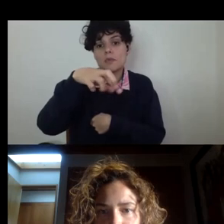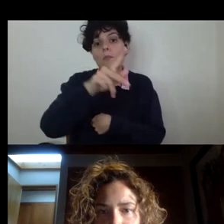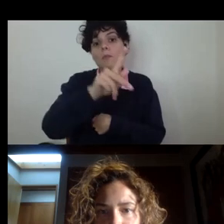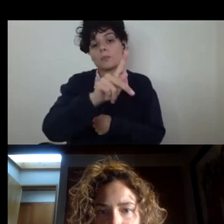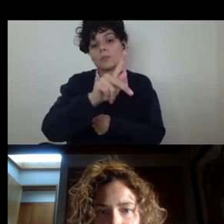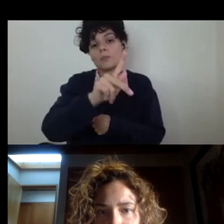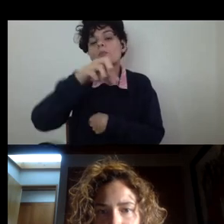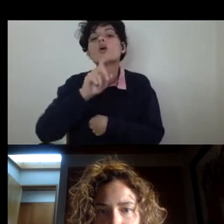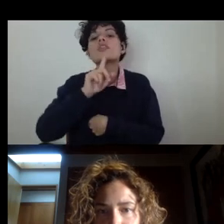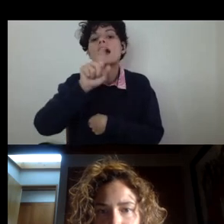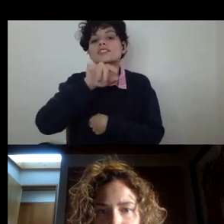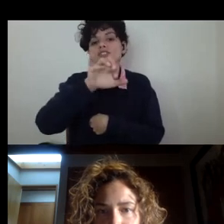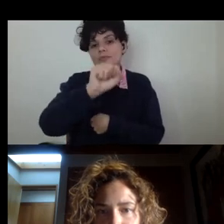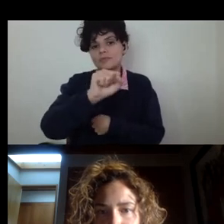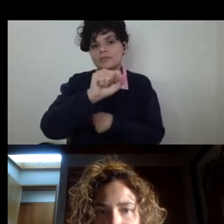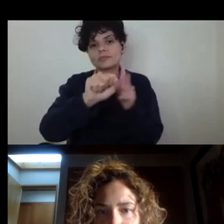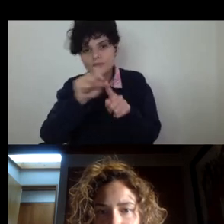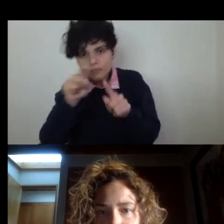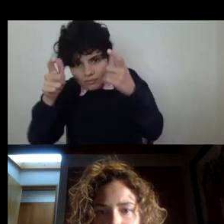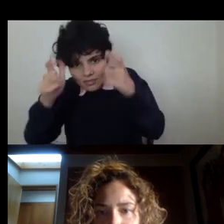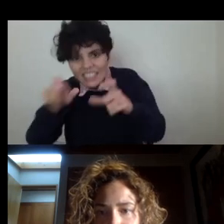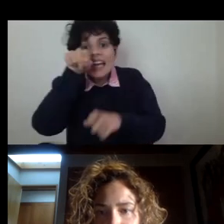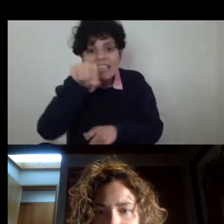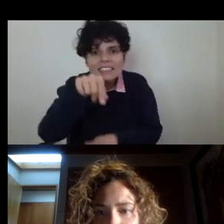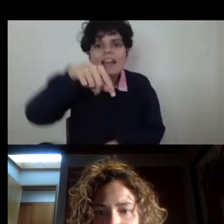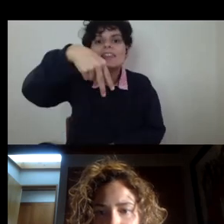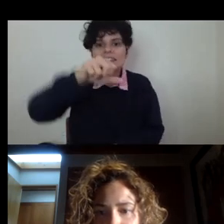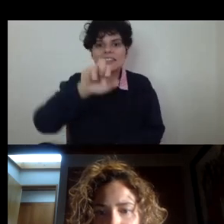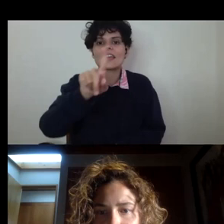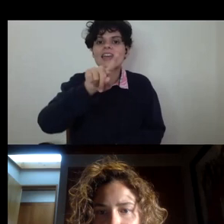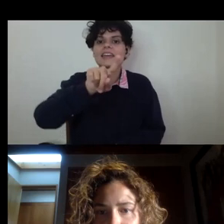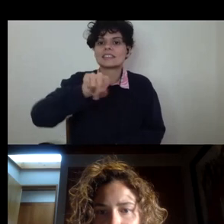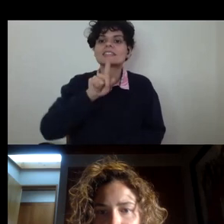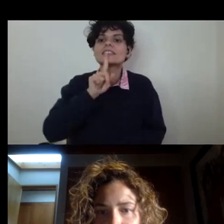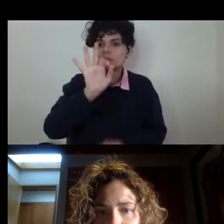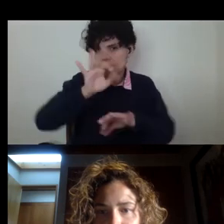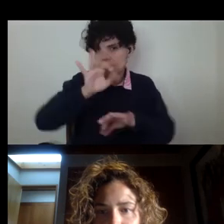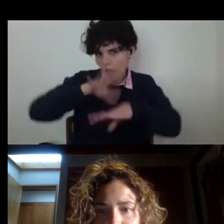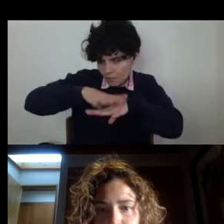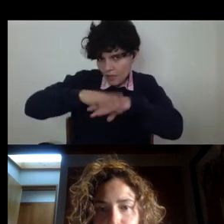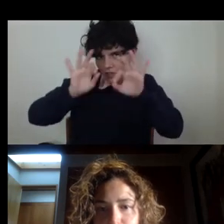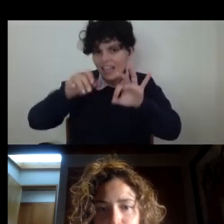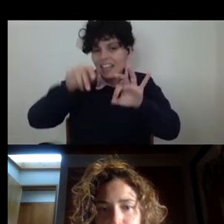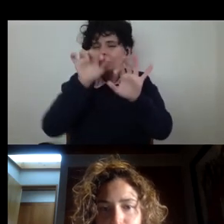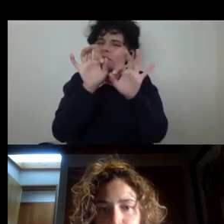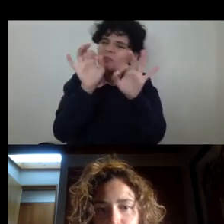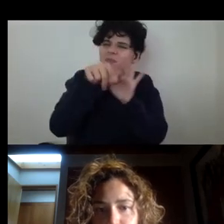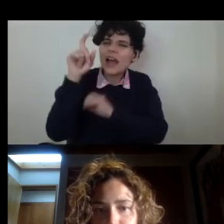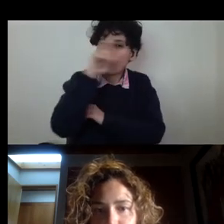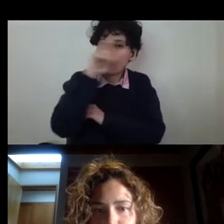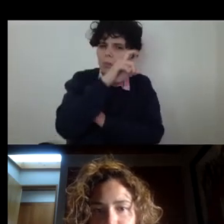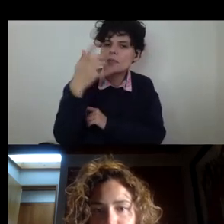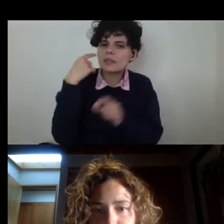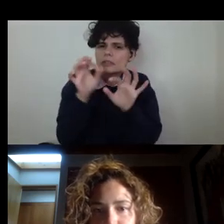esa es la ecuación de Nernst, que es un poco más compleja y se acerca más a las mediciones efectivas, si uno, además del